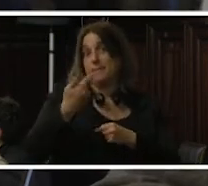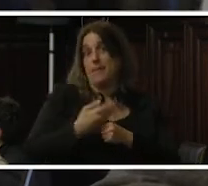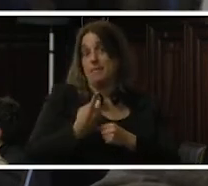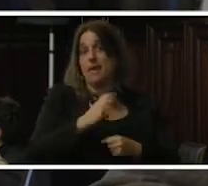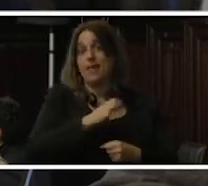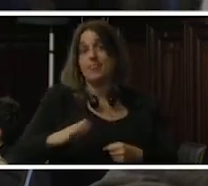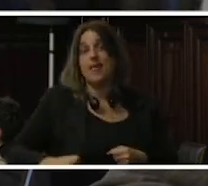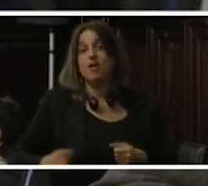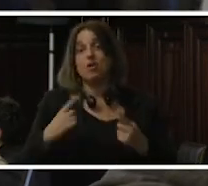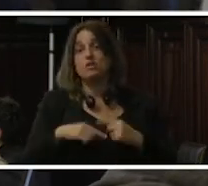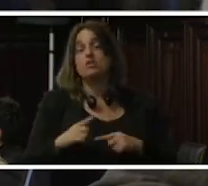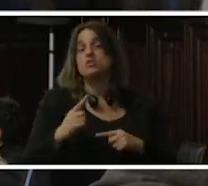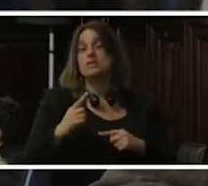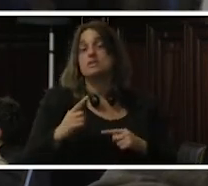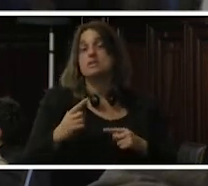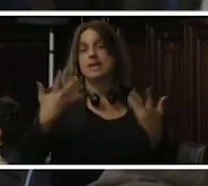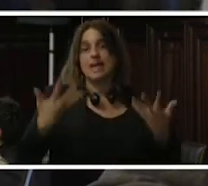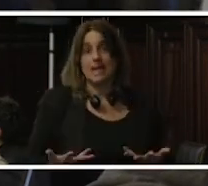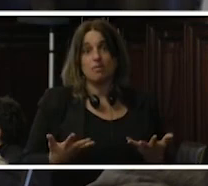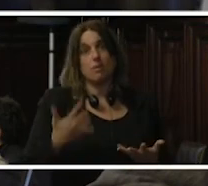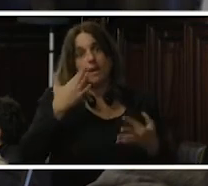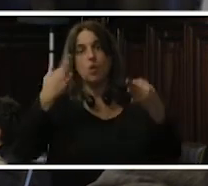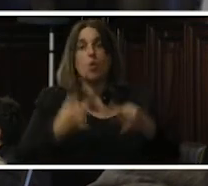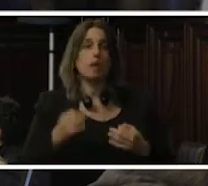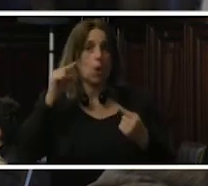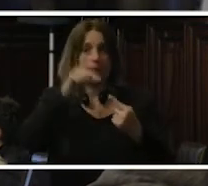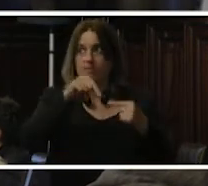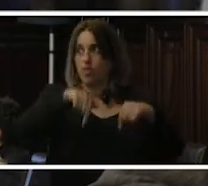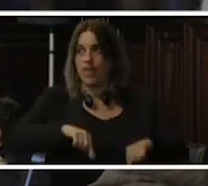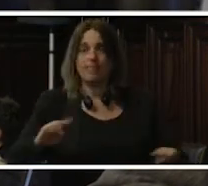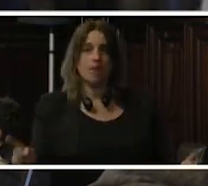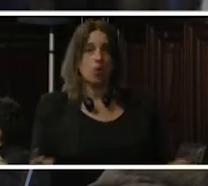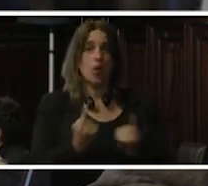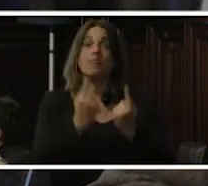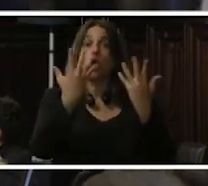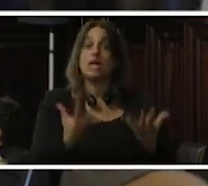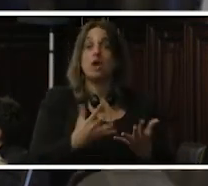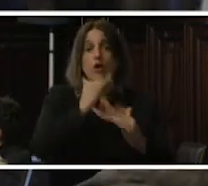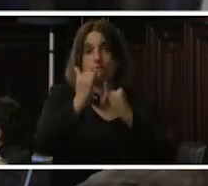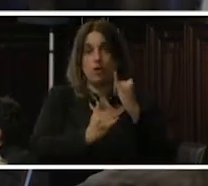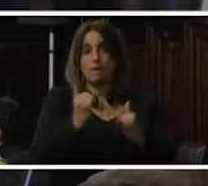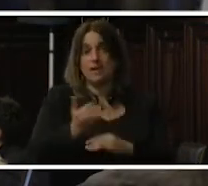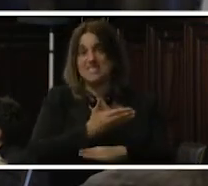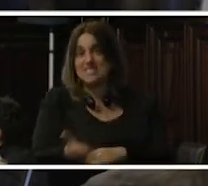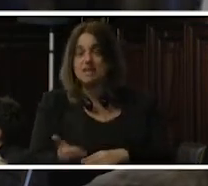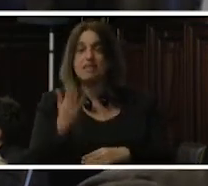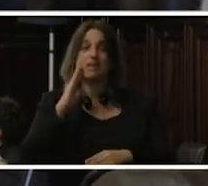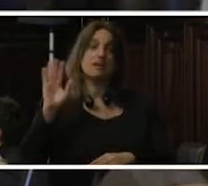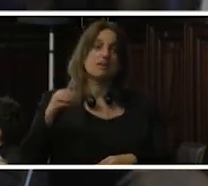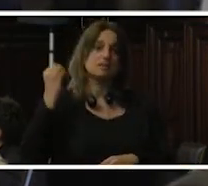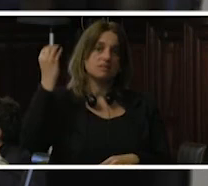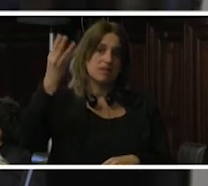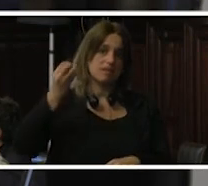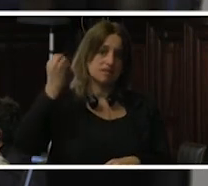Estado, y en el ánimo de cumplir los objetivos de estas sesiones, debo informarles que la siguiente sesión, que está